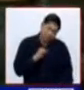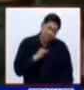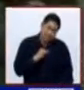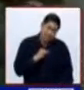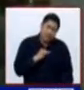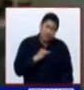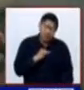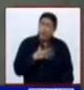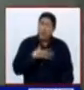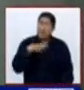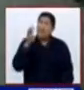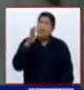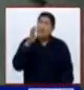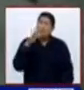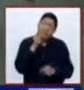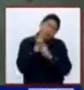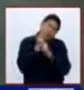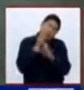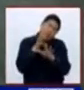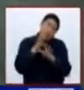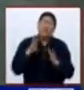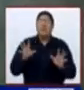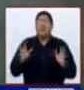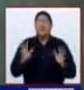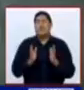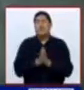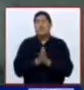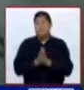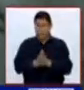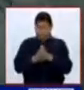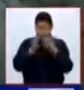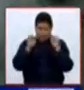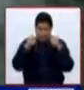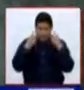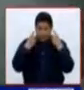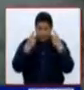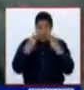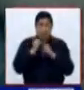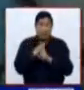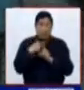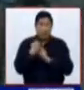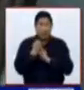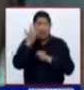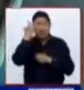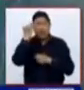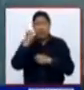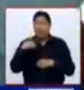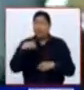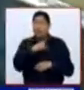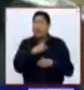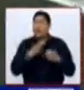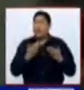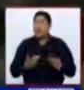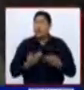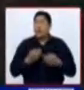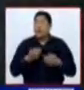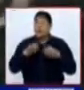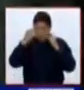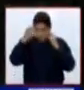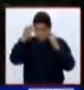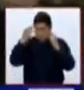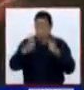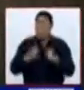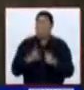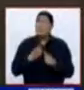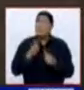Sí, con mi mamá, abuela Café. Ya, mamita. Bueno, como pueden ver, esta es la situación. Pero ¿por qué estamos acá? Hay un propósito